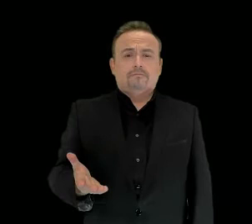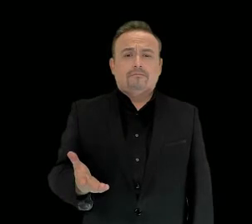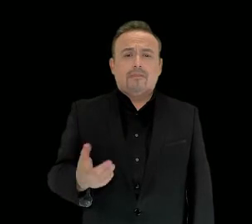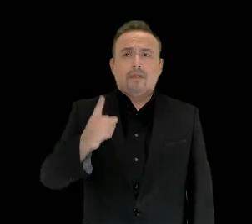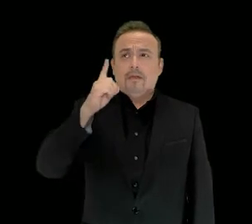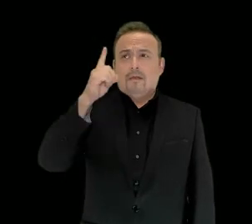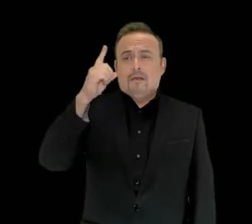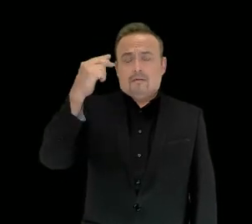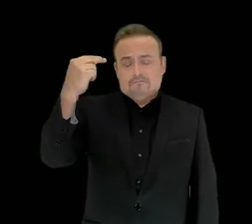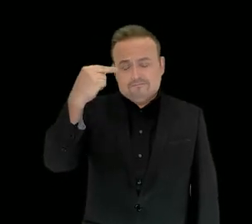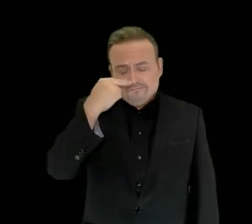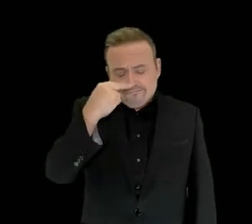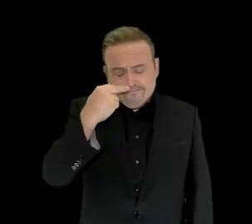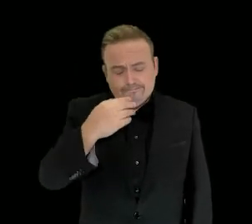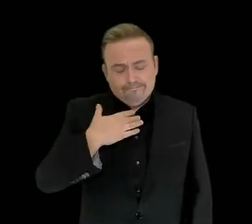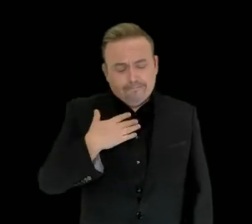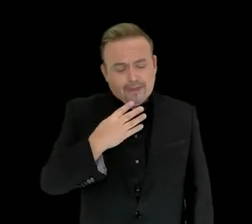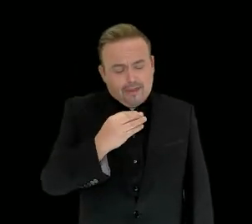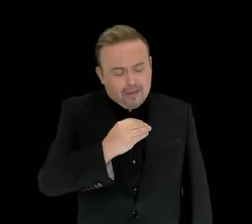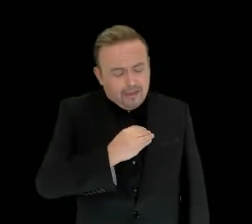Me han descubierto triste.